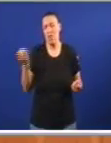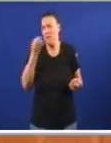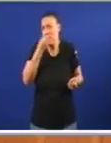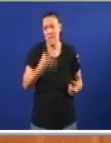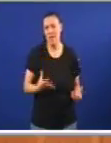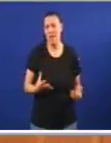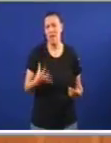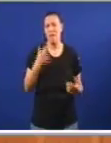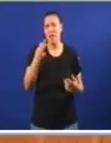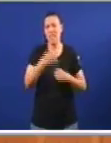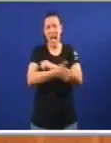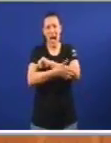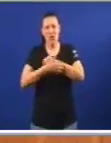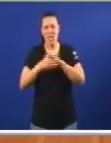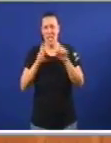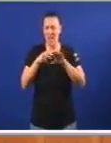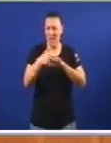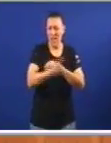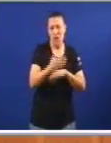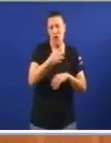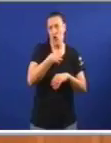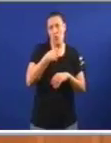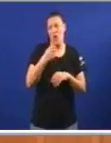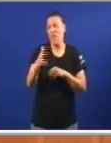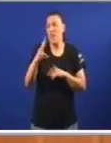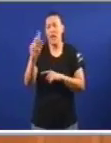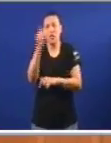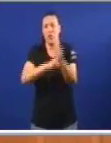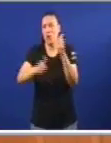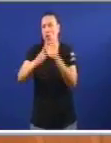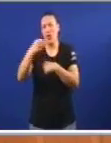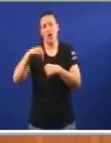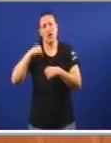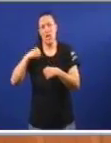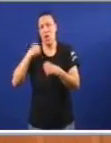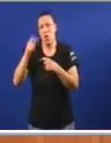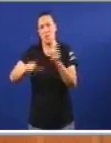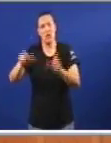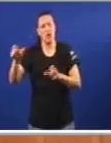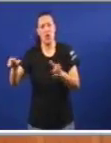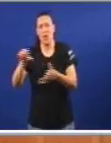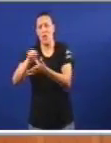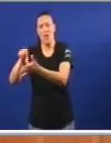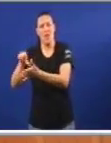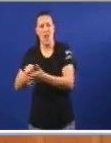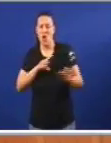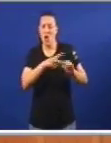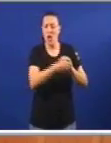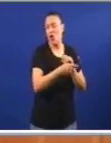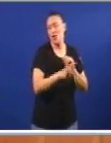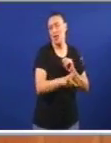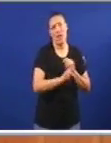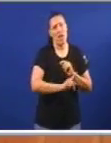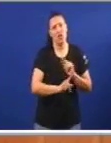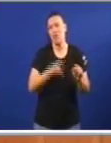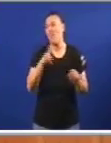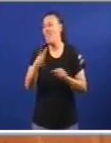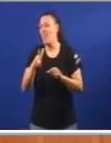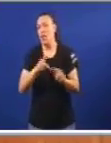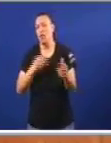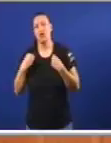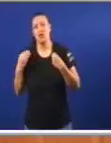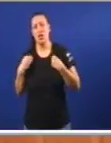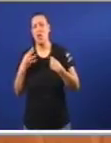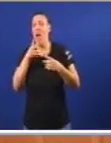non podía estar por enriba do dereito da saúde da cidadanía e, polo tanto, obviamente, a estas alturas sufrimos as